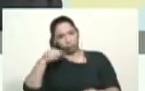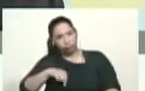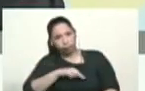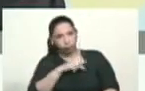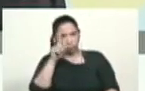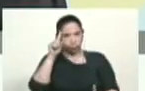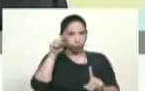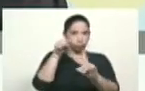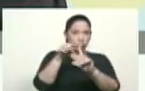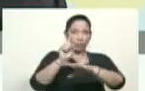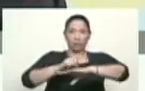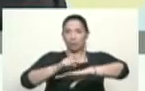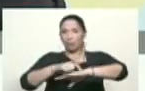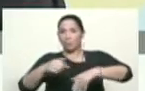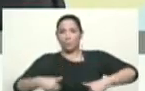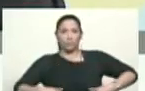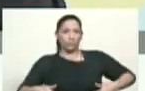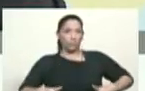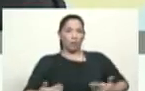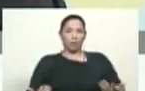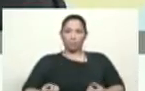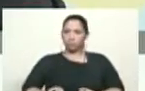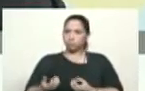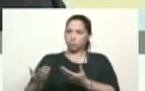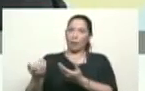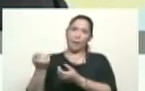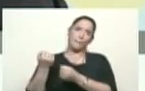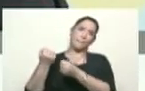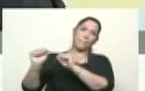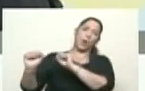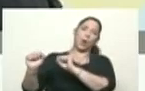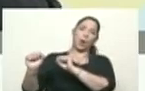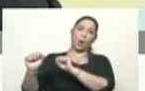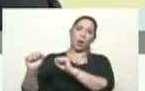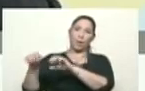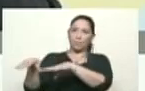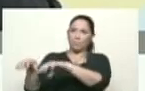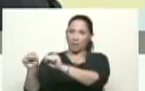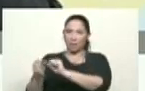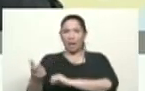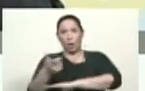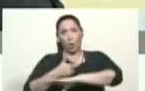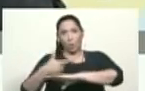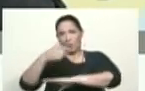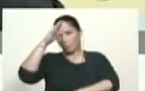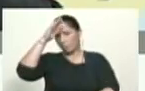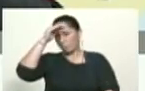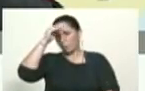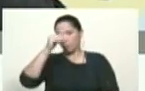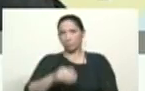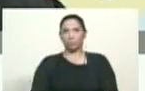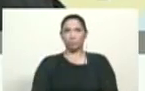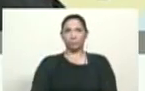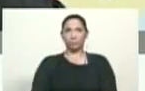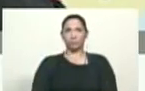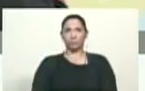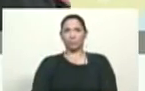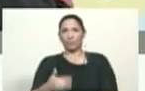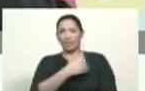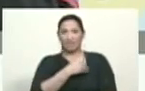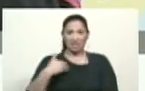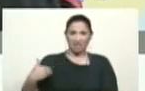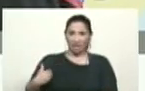nuestro tiempo y nuestros esfuerzos estarán destinados a impedir que el imperialismo, que el gobierno de Donald Trump, ose